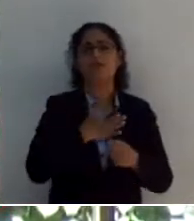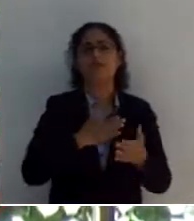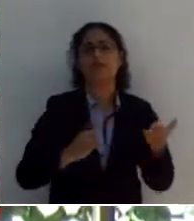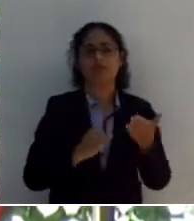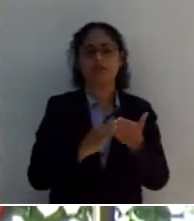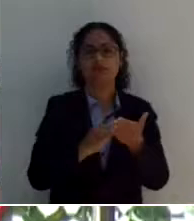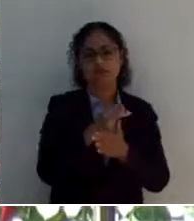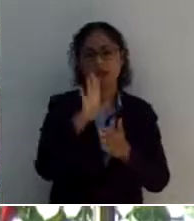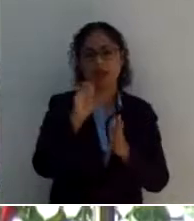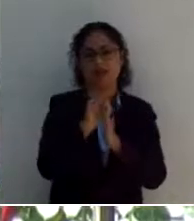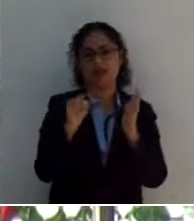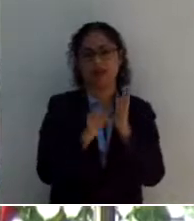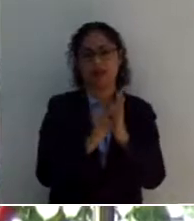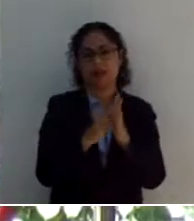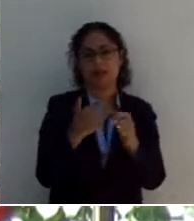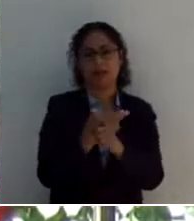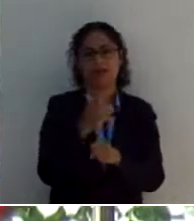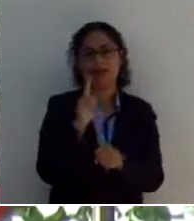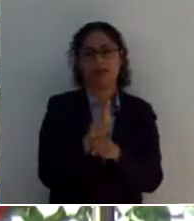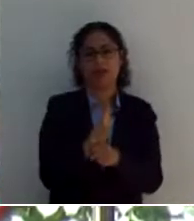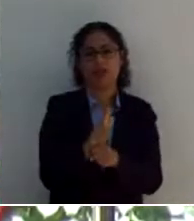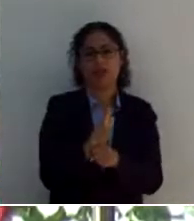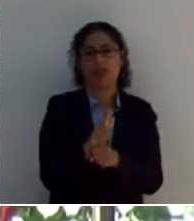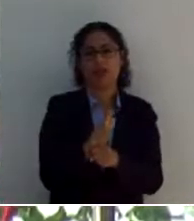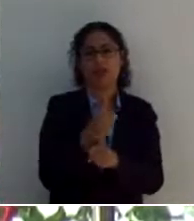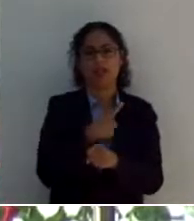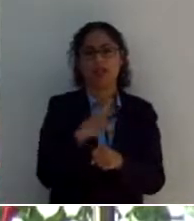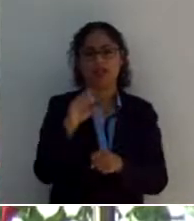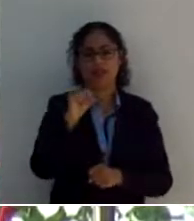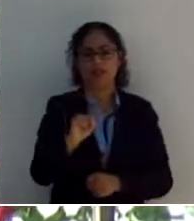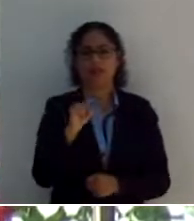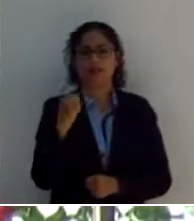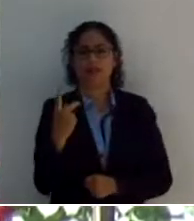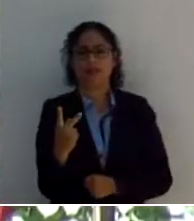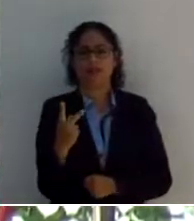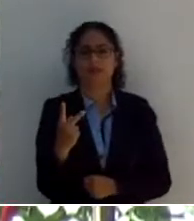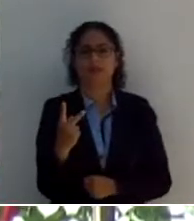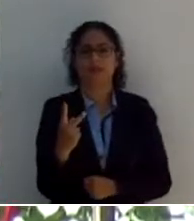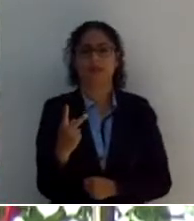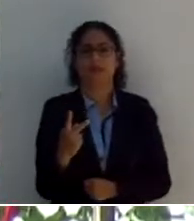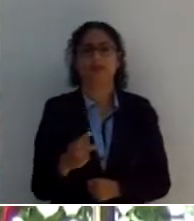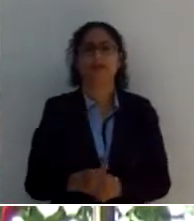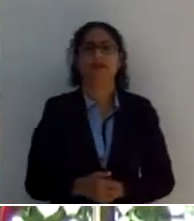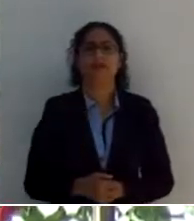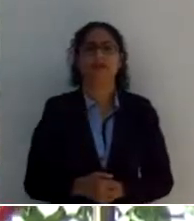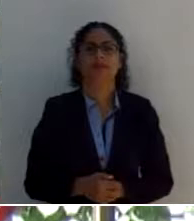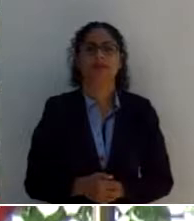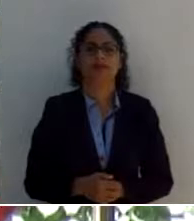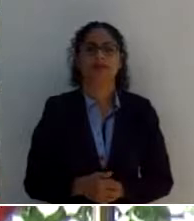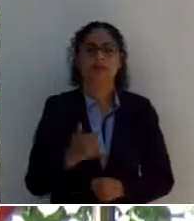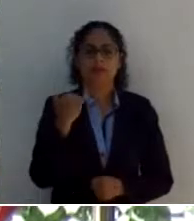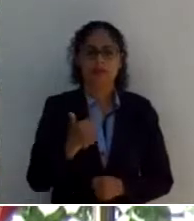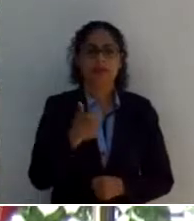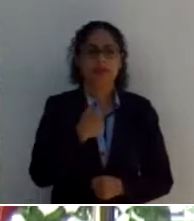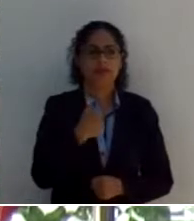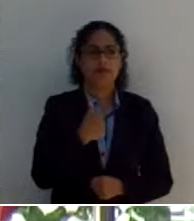el Sistema Nacional de Seguridad Pública, y